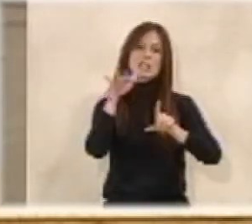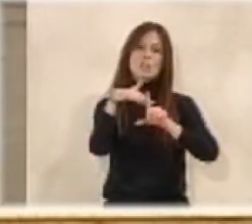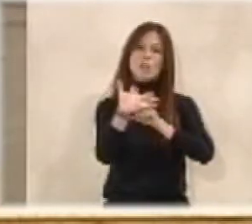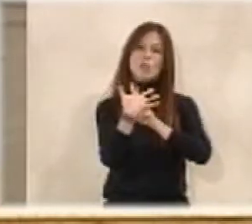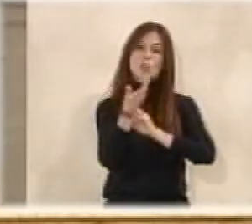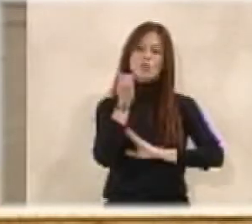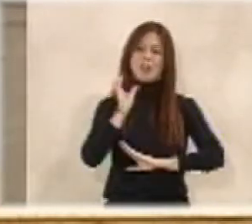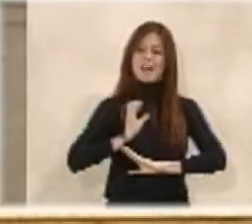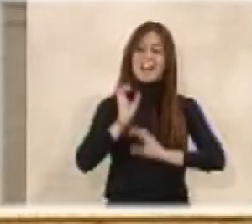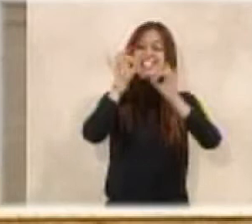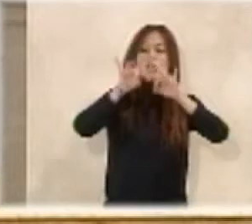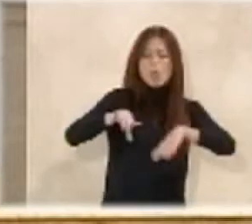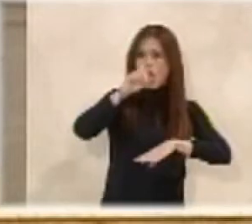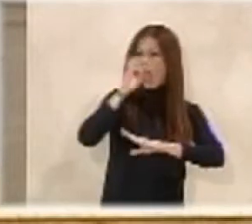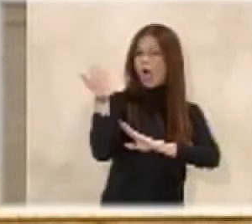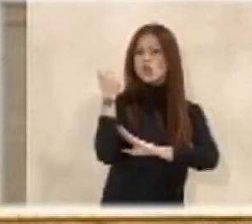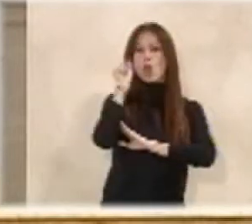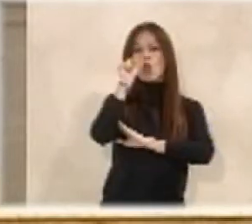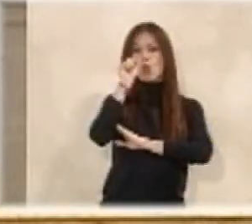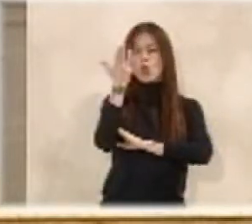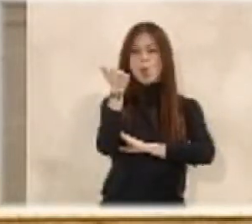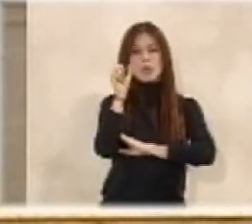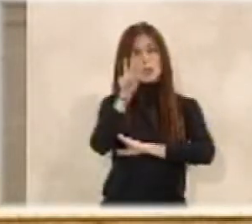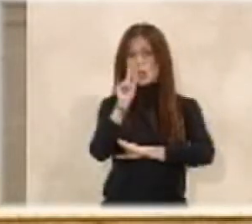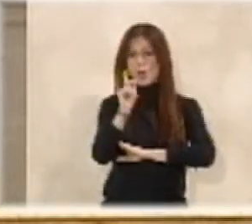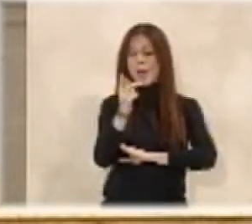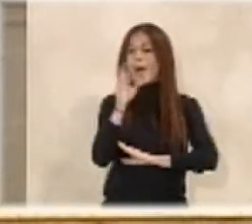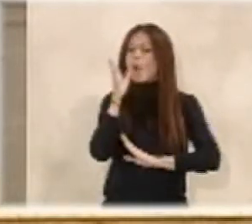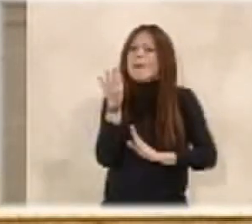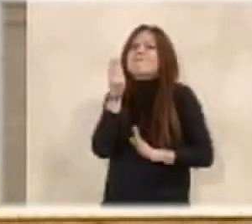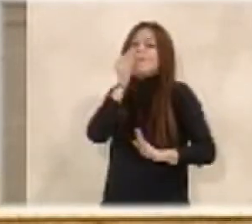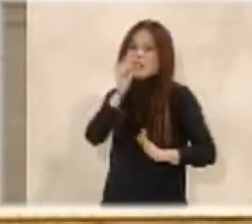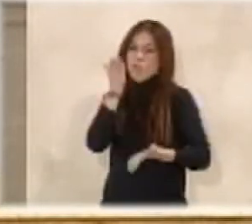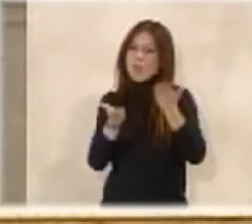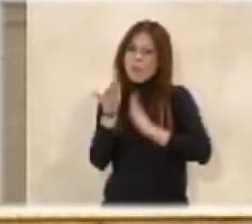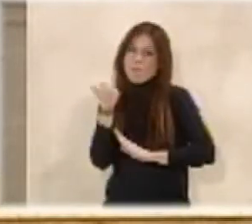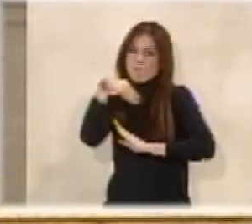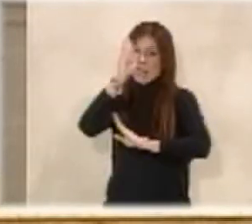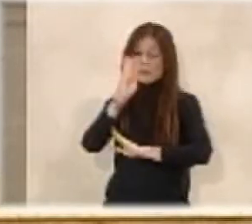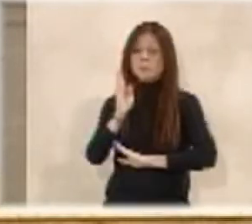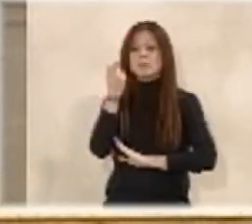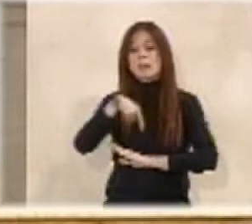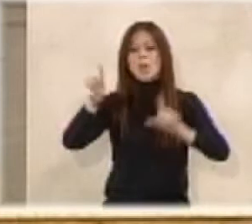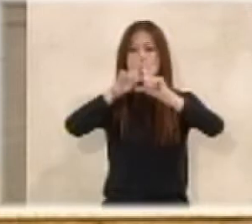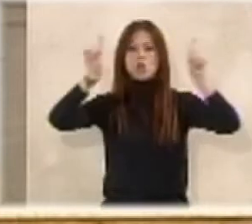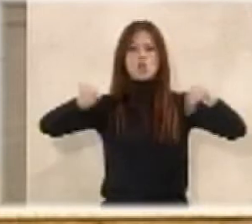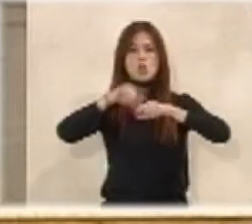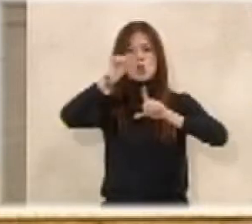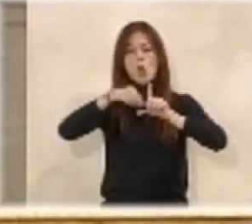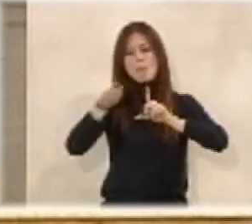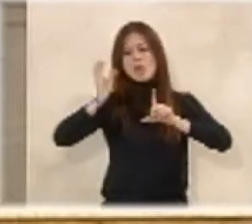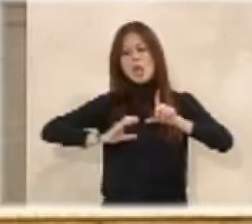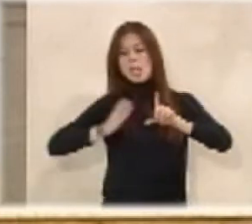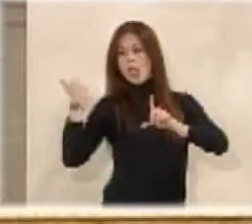en el año 2012, sino que son superiores a las mismas. Yo he podido comprobarlo también con las nóminas